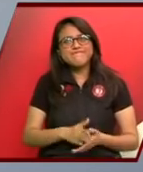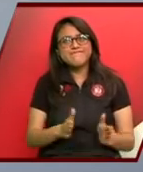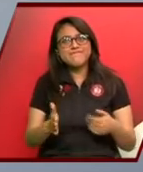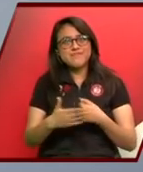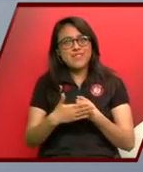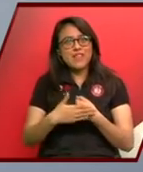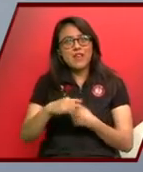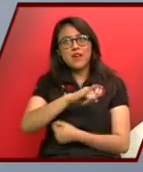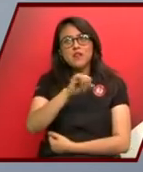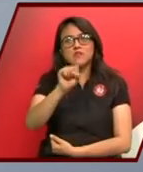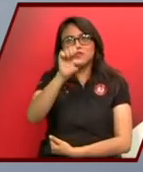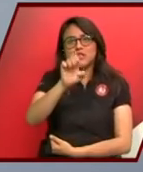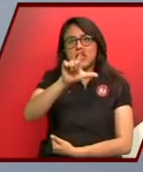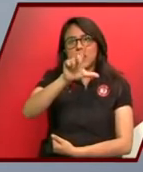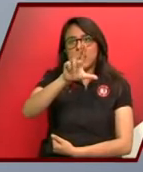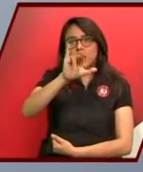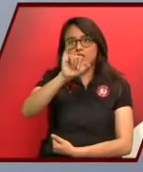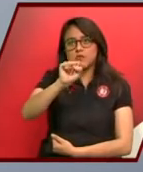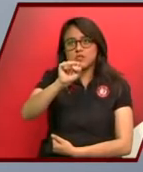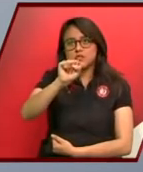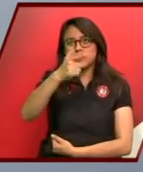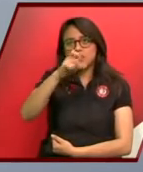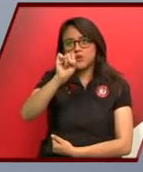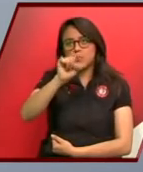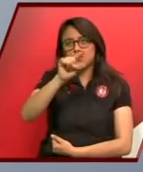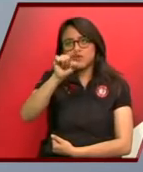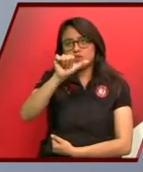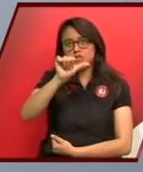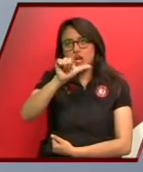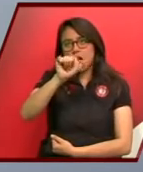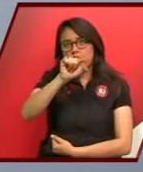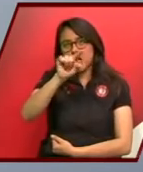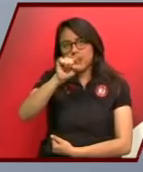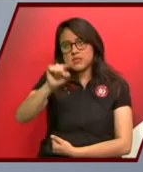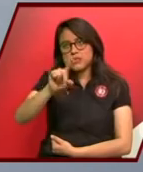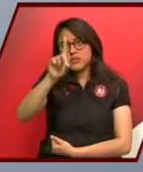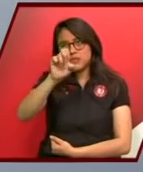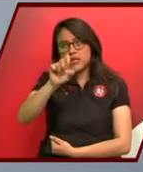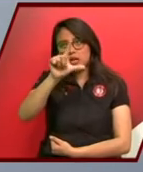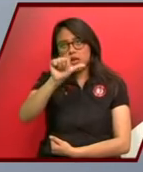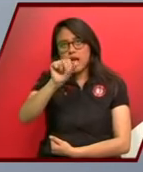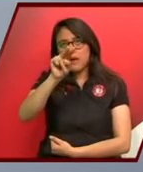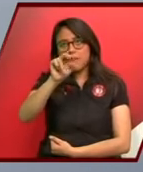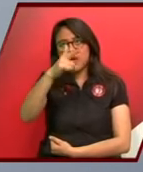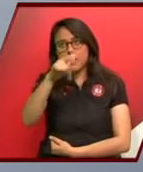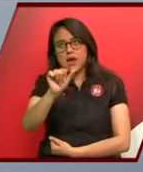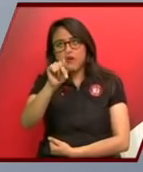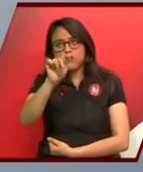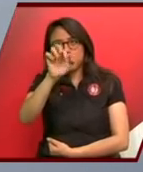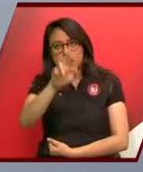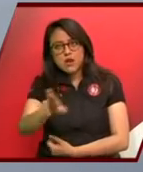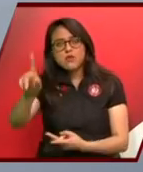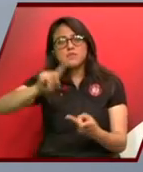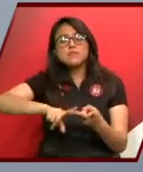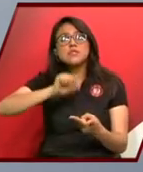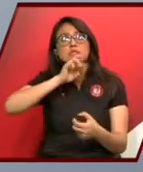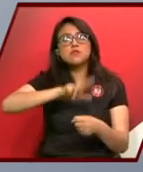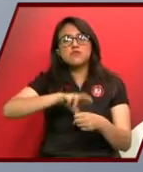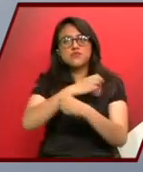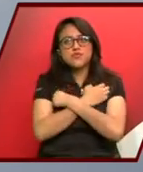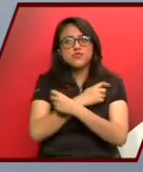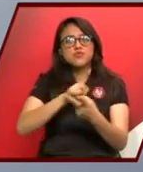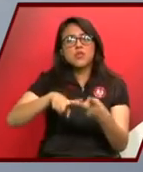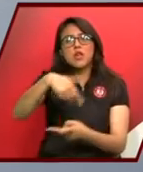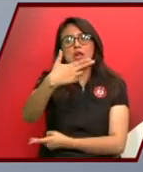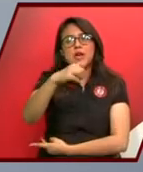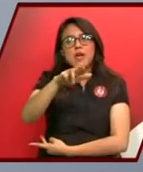José Luis González de la Vega Otero, secretario de Educación en Guerrero, urge abrir esto. Héctor Astudillo Flores, gobernador del estado de Guerrero, urge, los